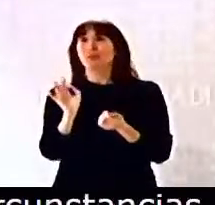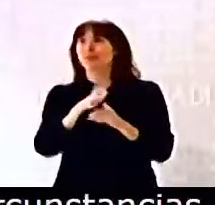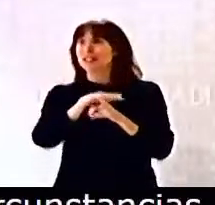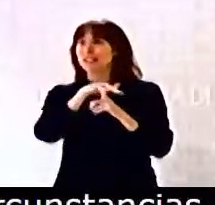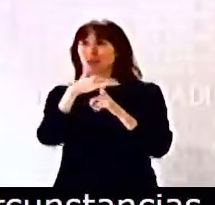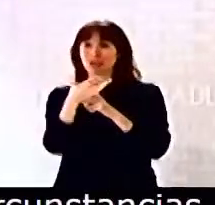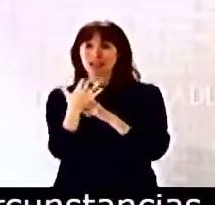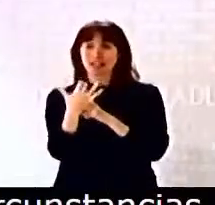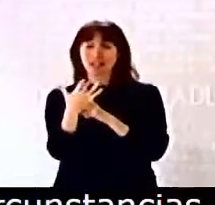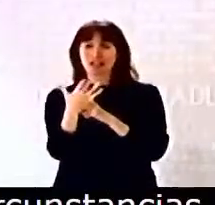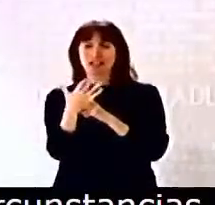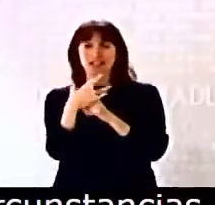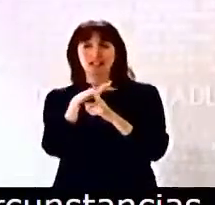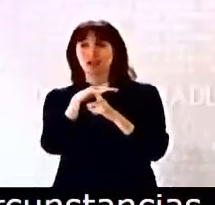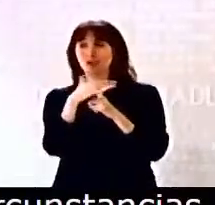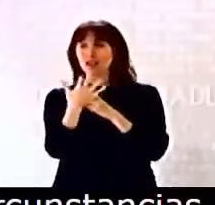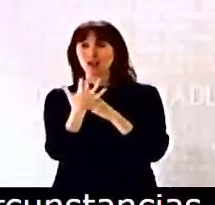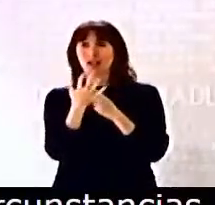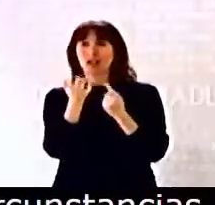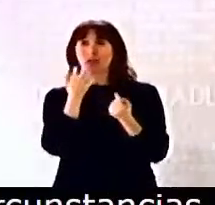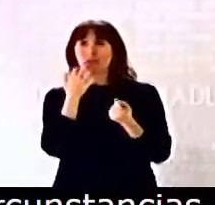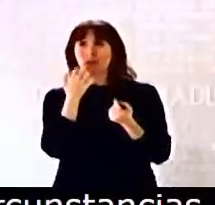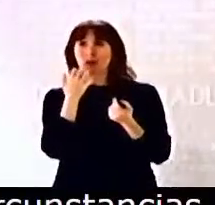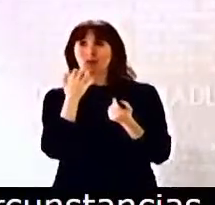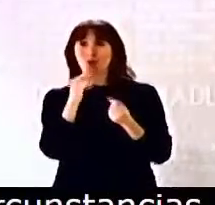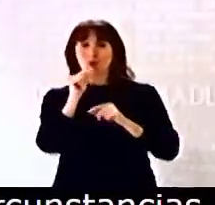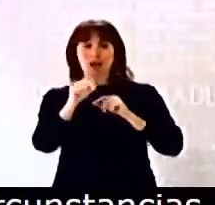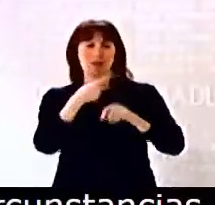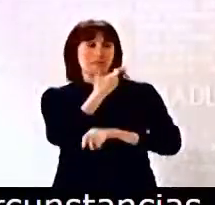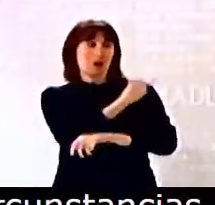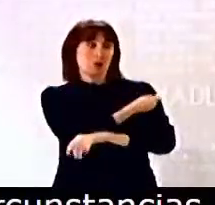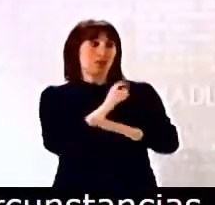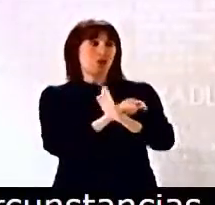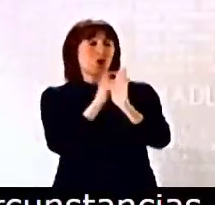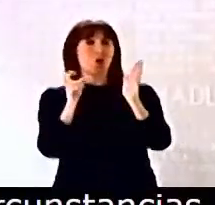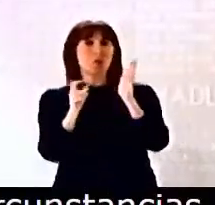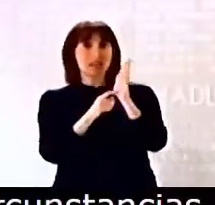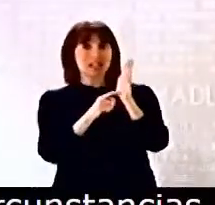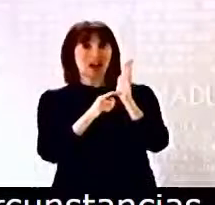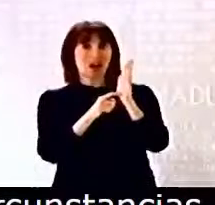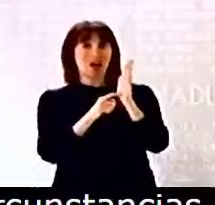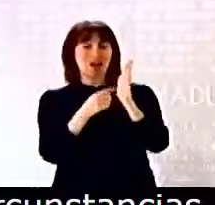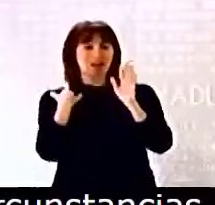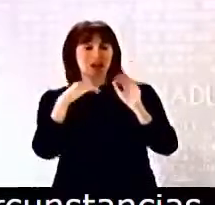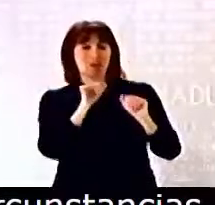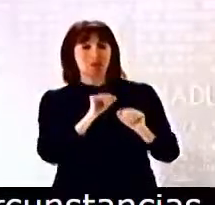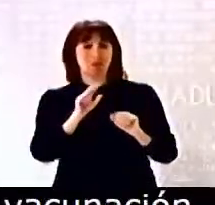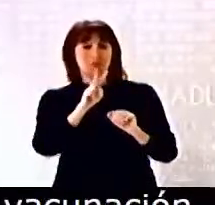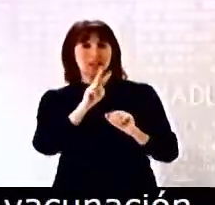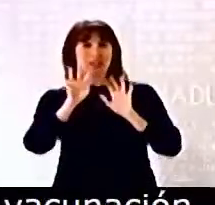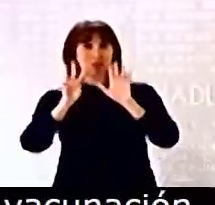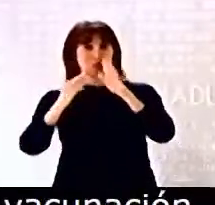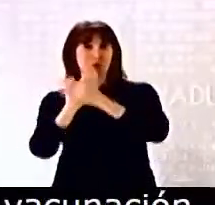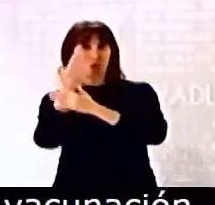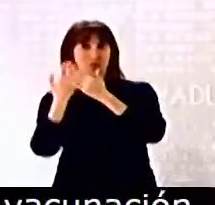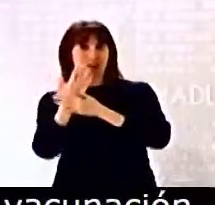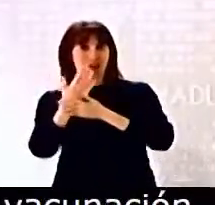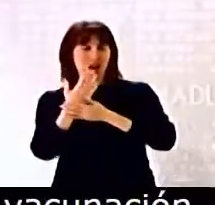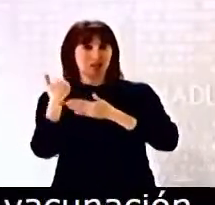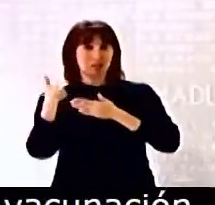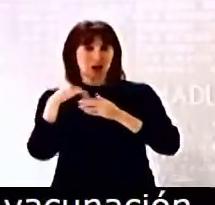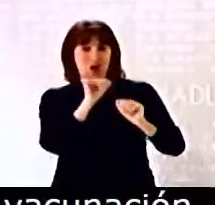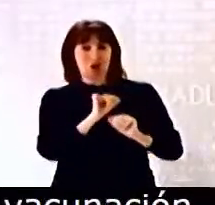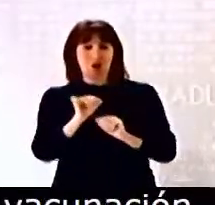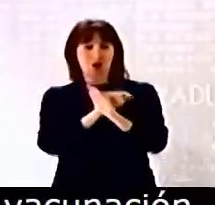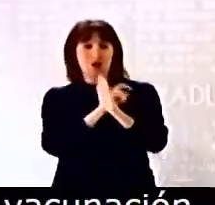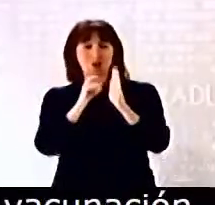situaciones donde, después de una vacunación completa y habiendo pasado los 28 días,